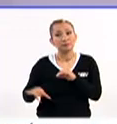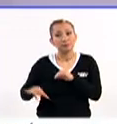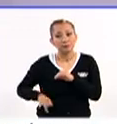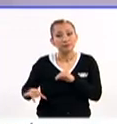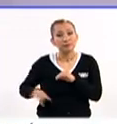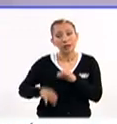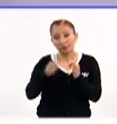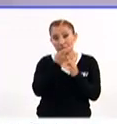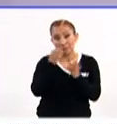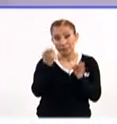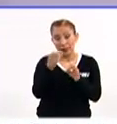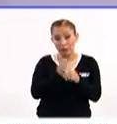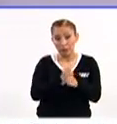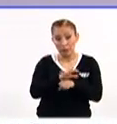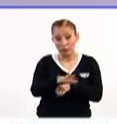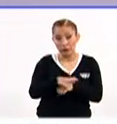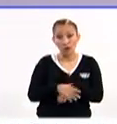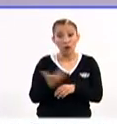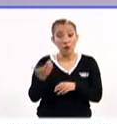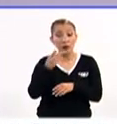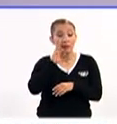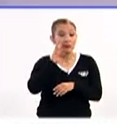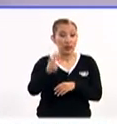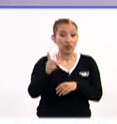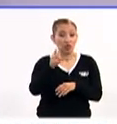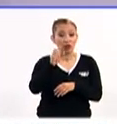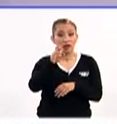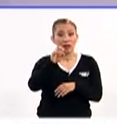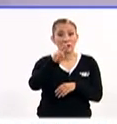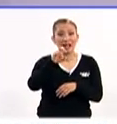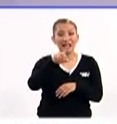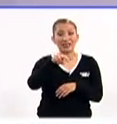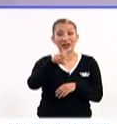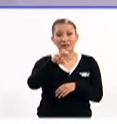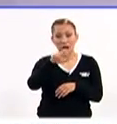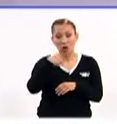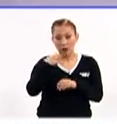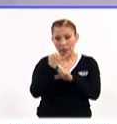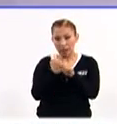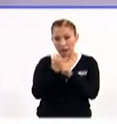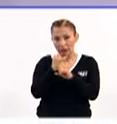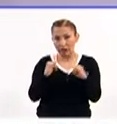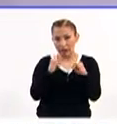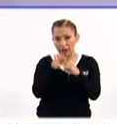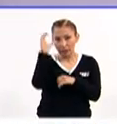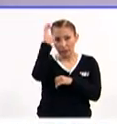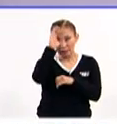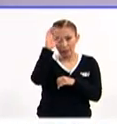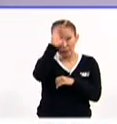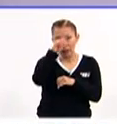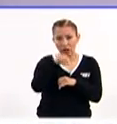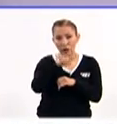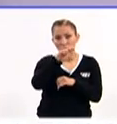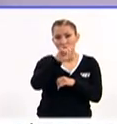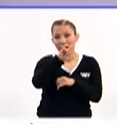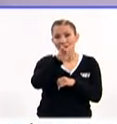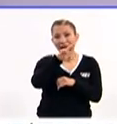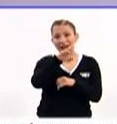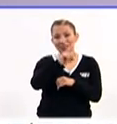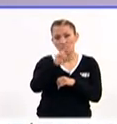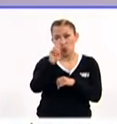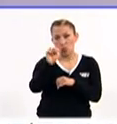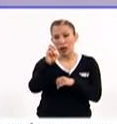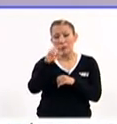interesante darles a conocer esta información que, como vieron, el doctor Rafael Navarro, quien es investigador del Instituto de Ciencias Nucleares de la